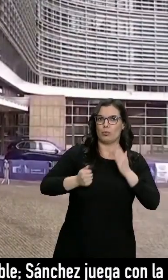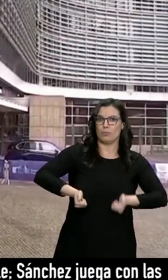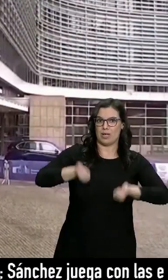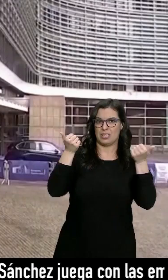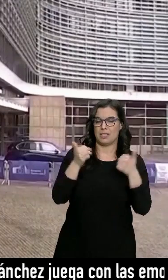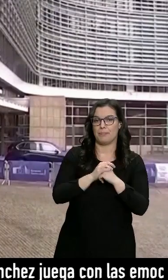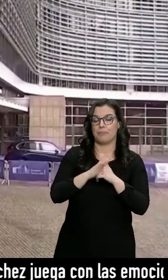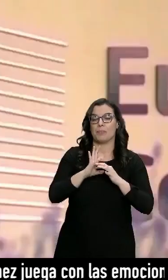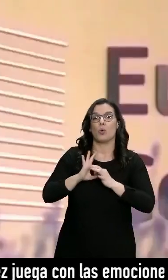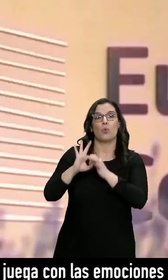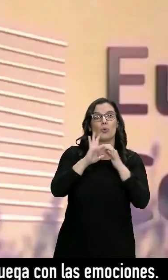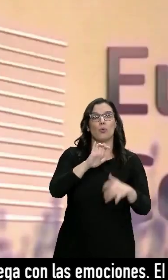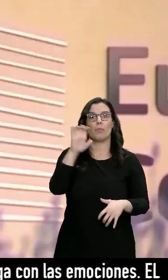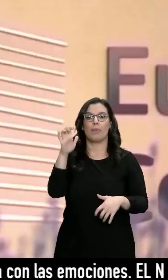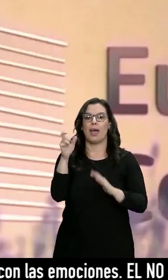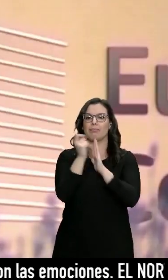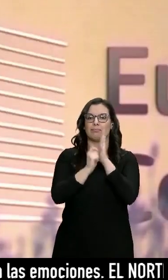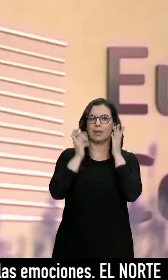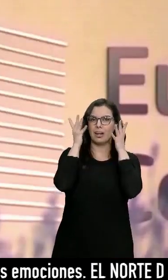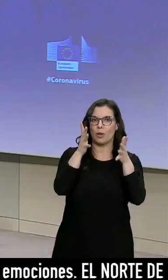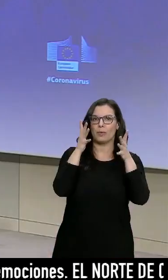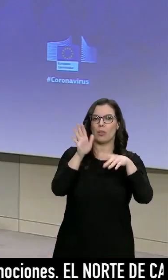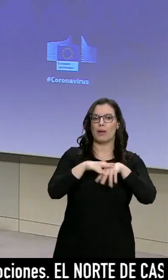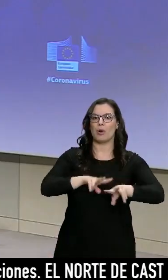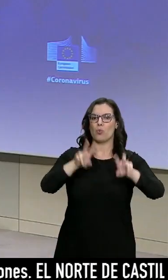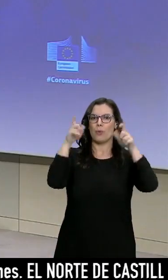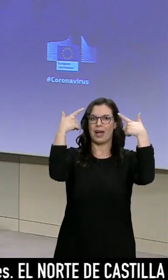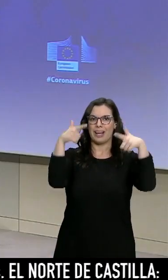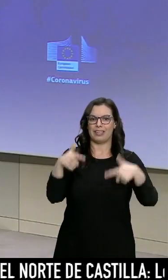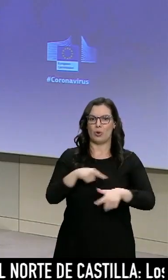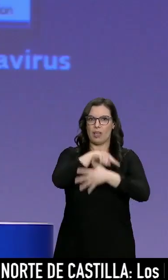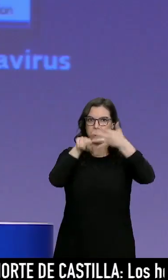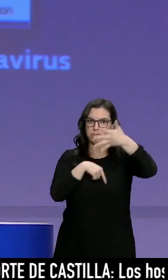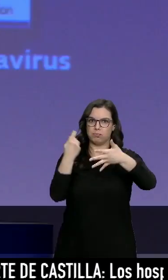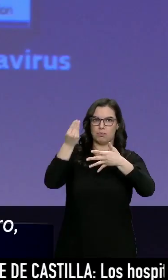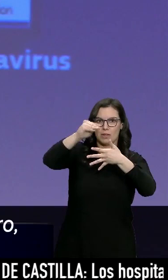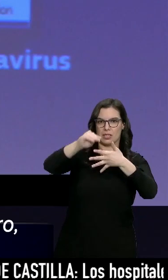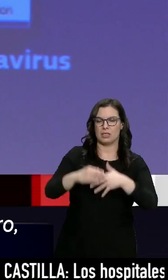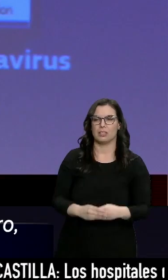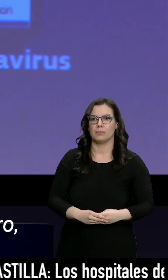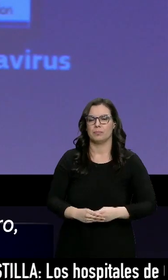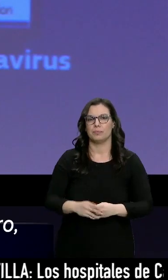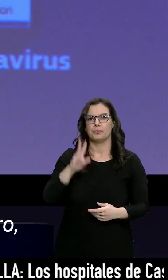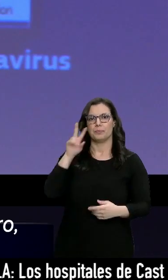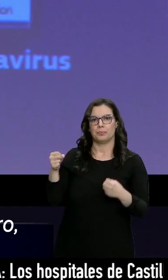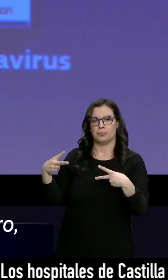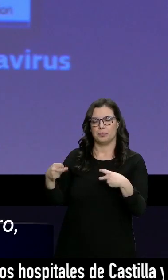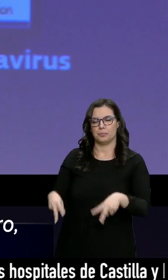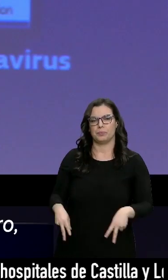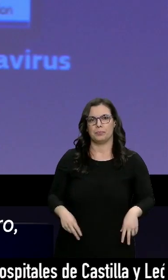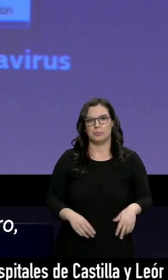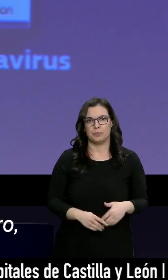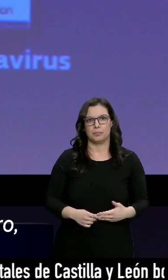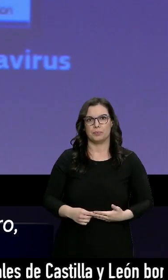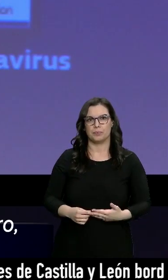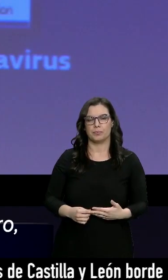La Unión Europea concreta las recomendaciones para la nueva categoría de zonas de alto riesgo. Is proposing the